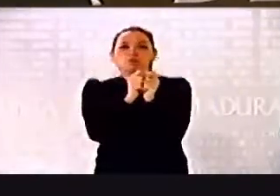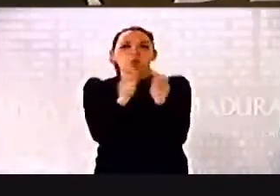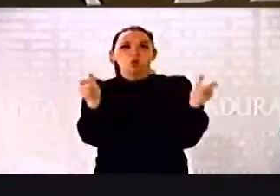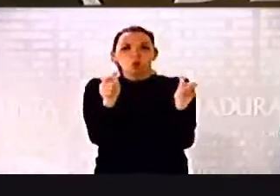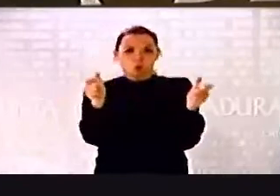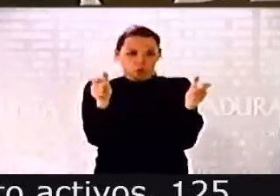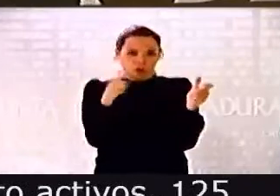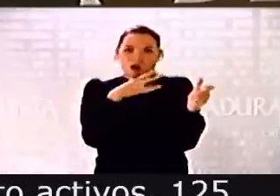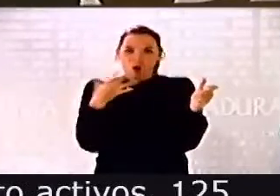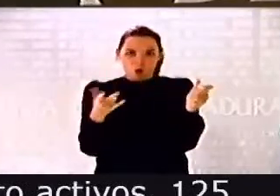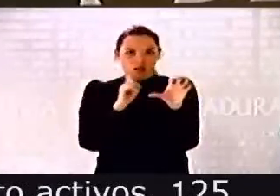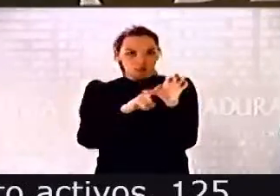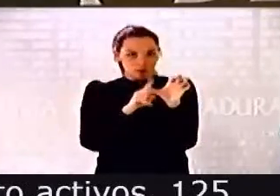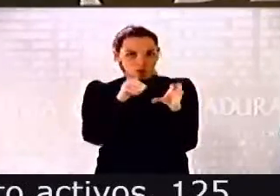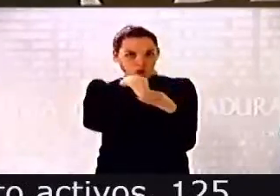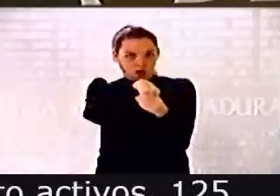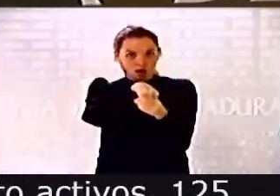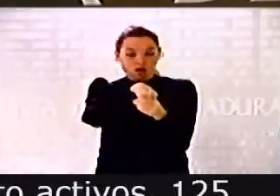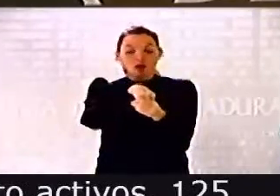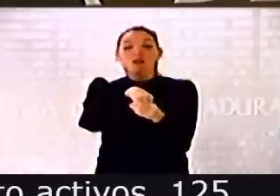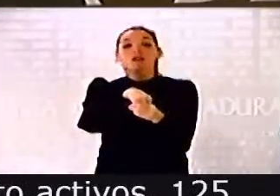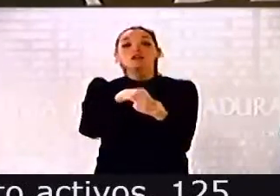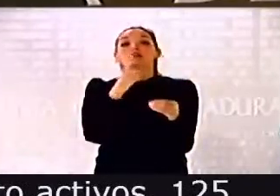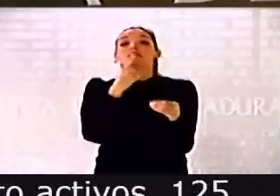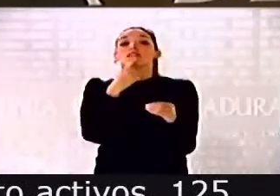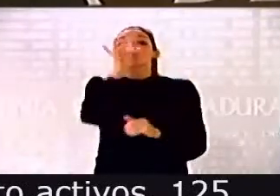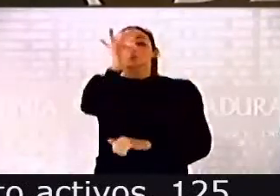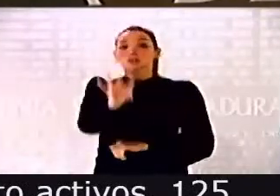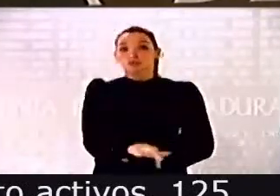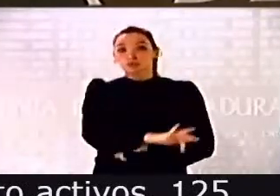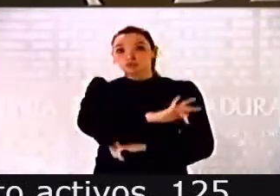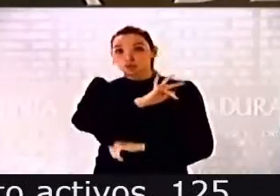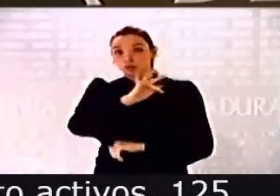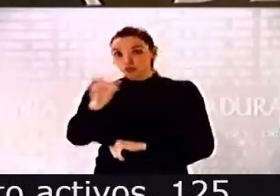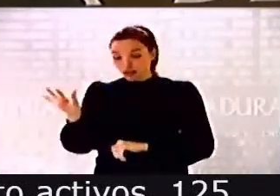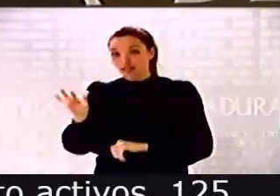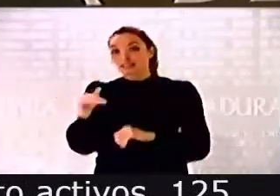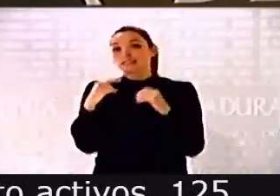momento, decirles que tenemos un total de